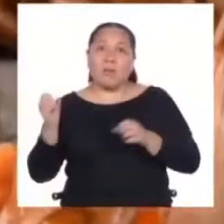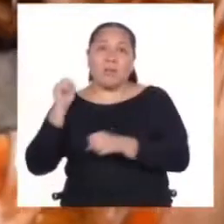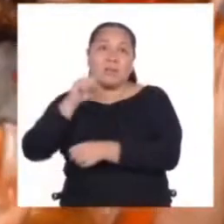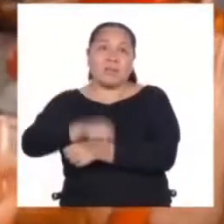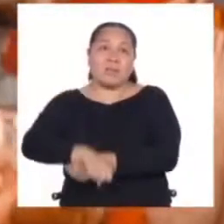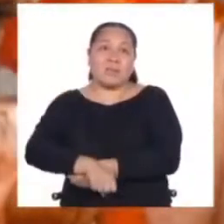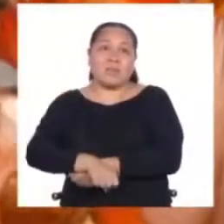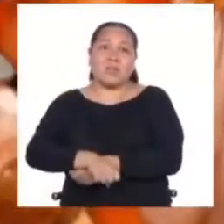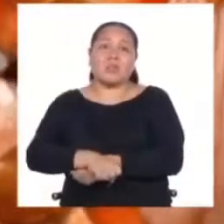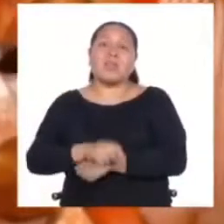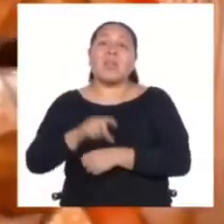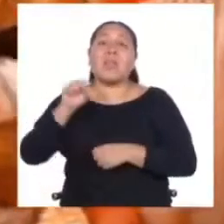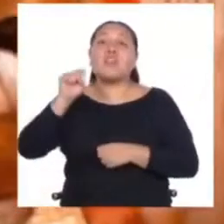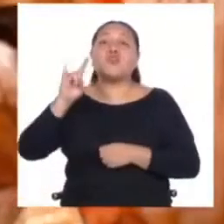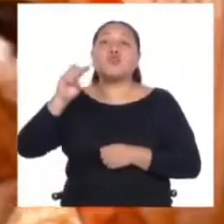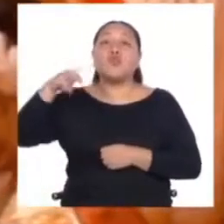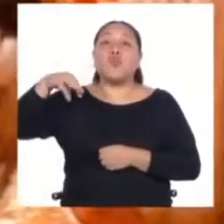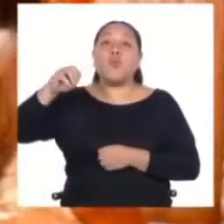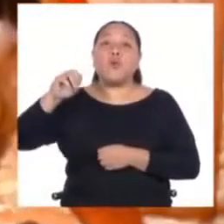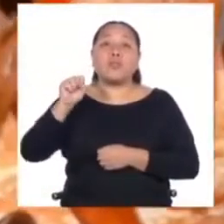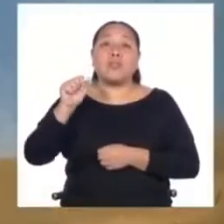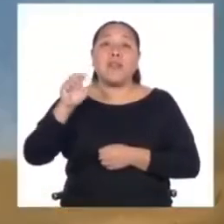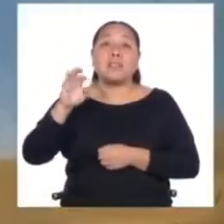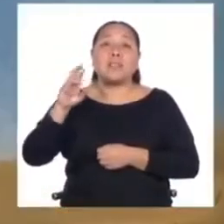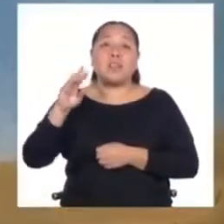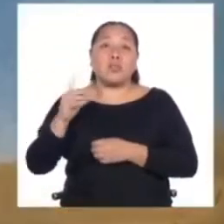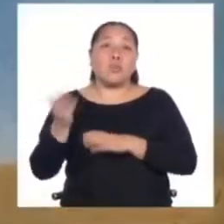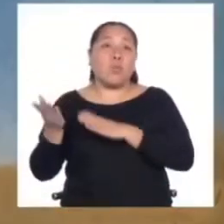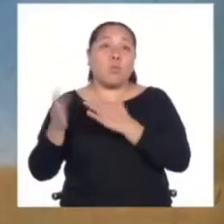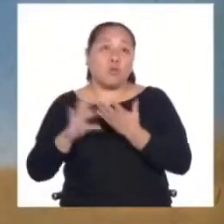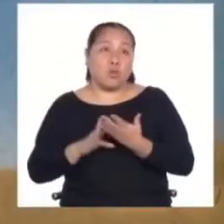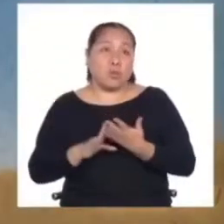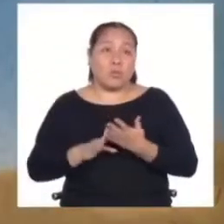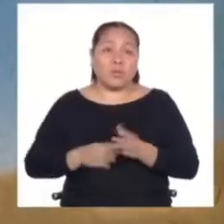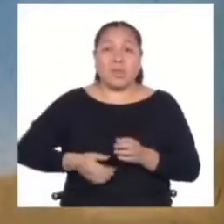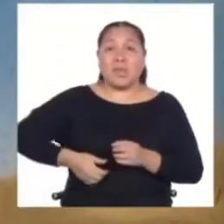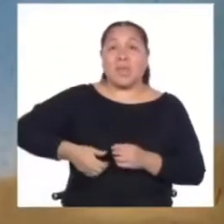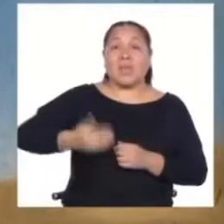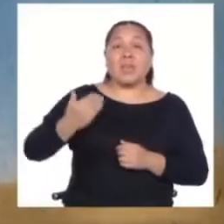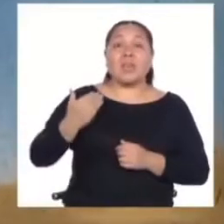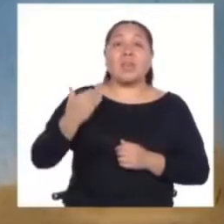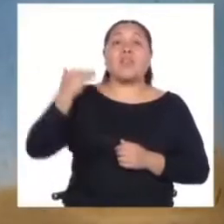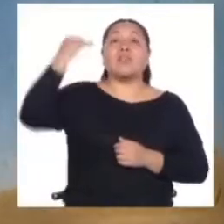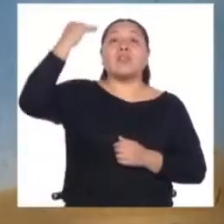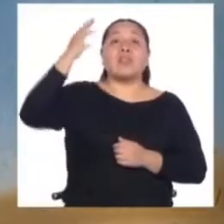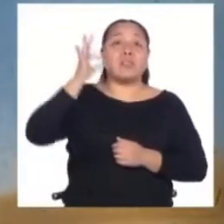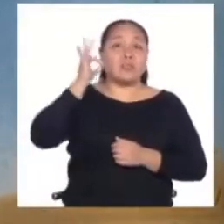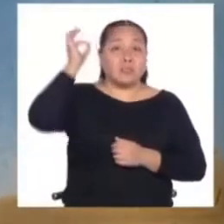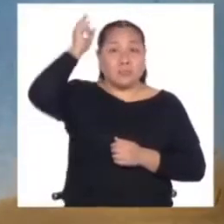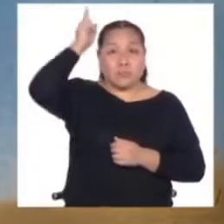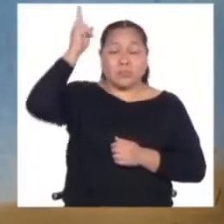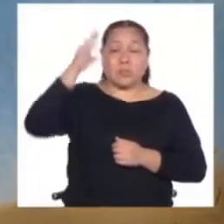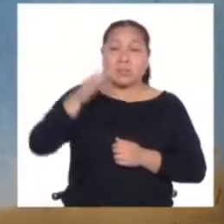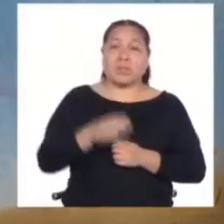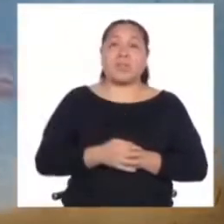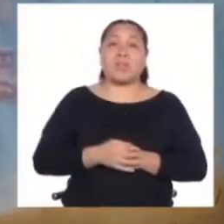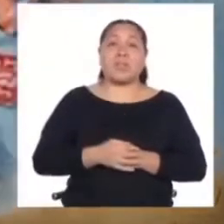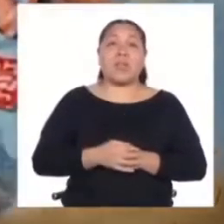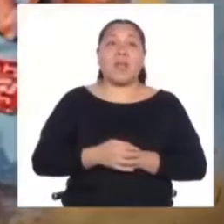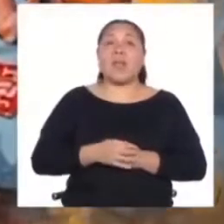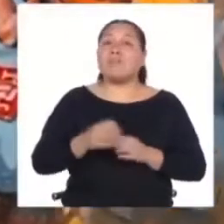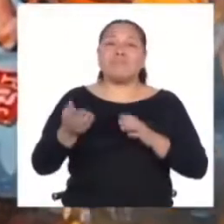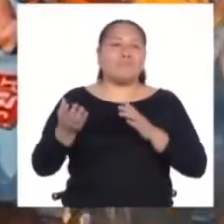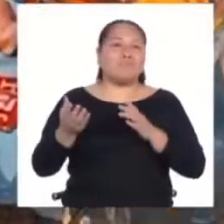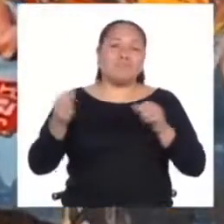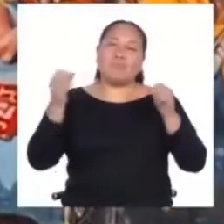sumo sacerdote. Además, la alta dirigencia cusqueña seguía mostrando grietas. Pauyu